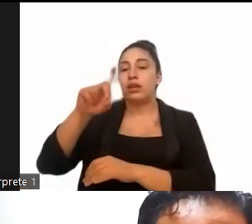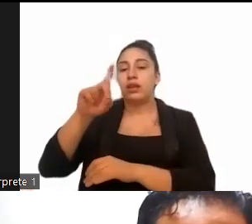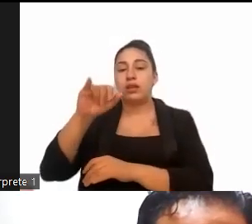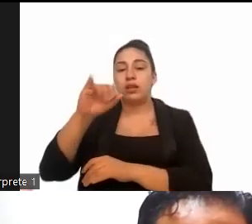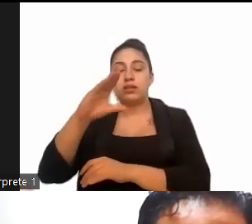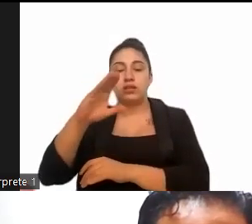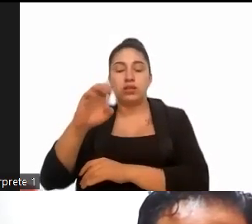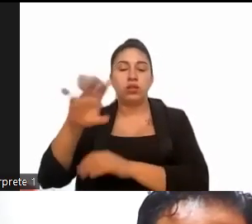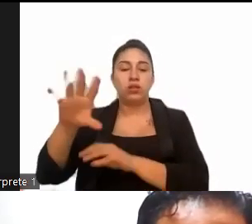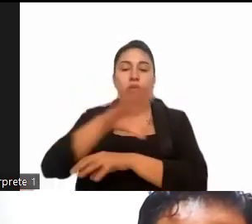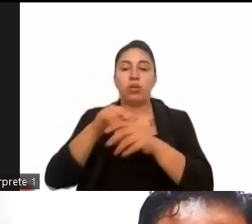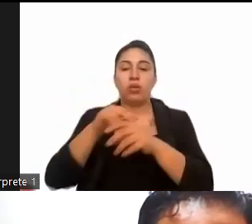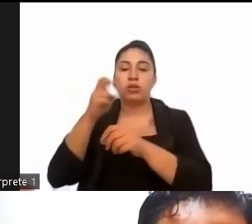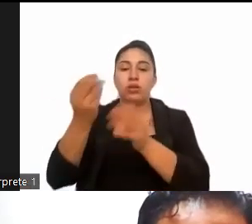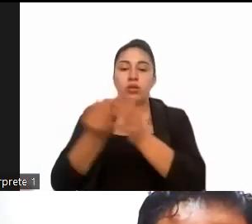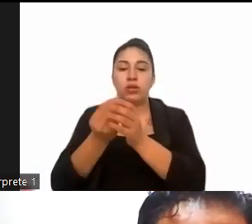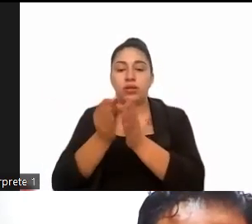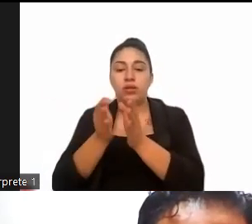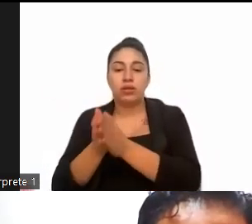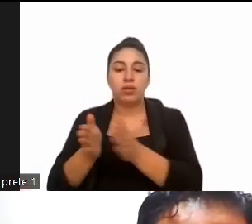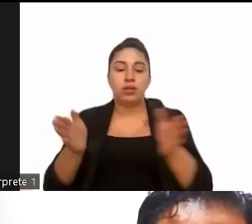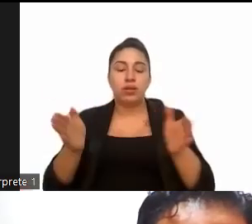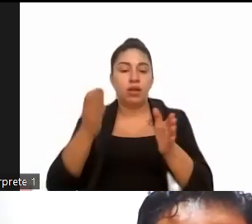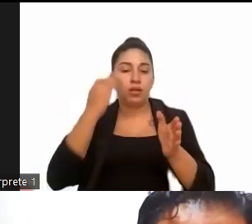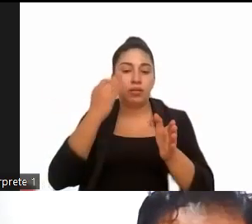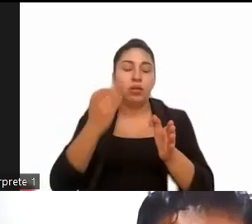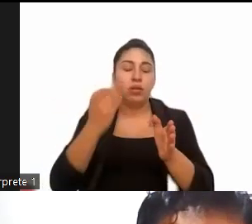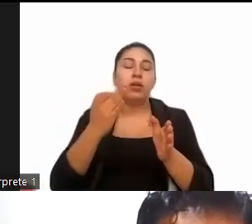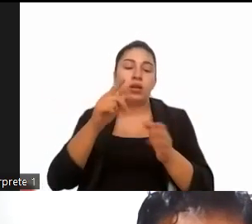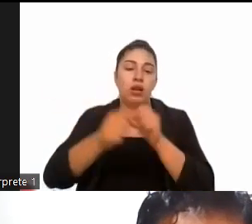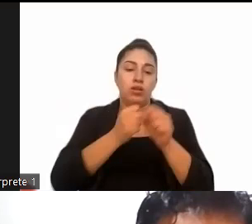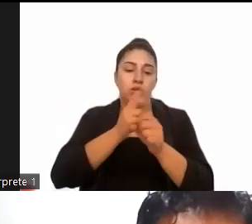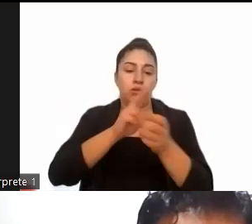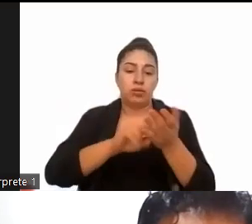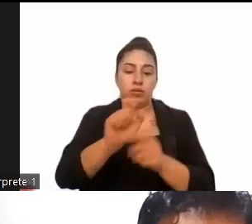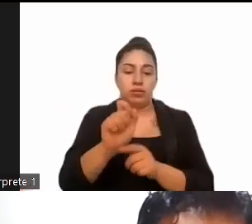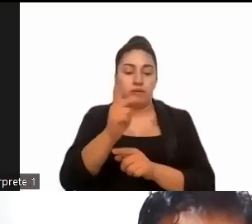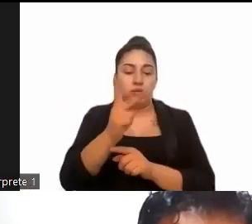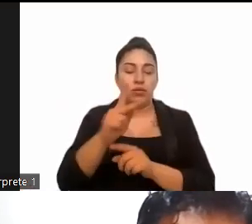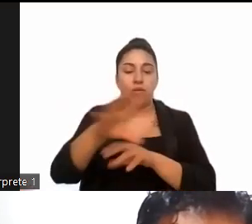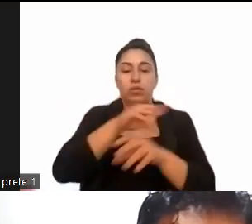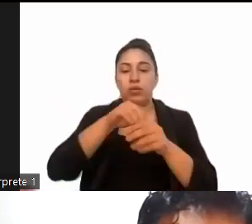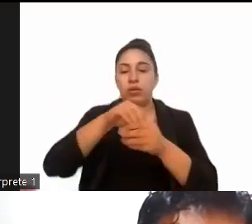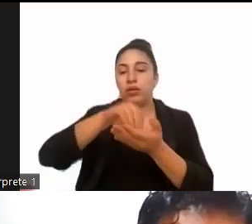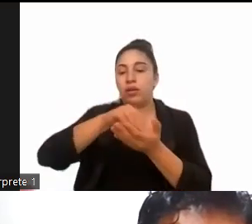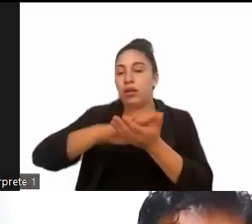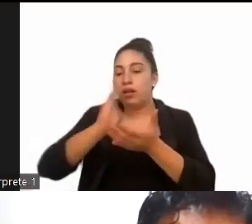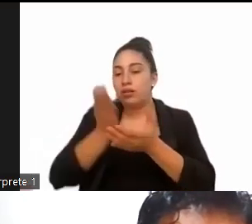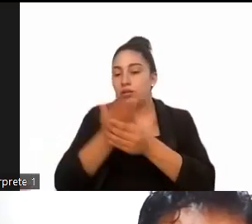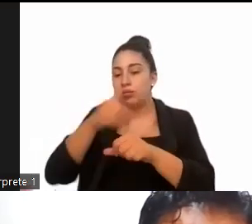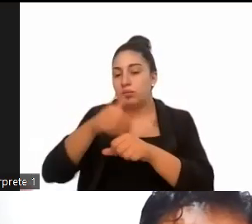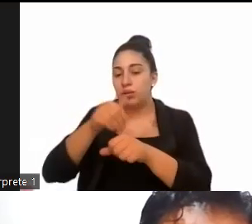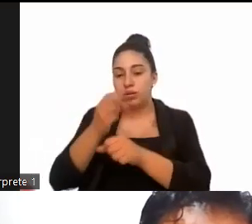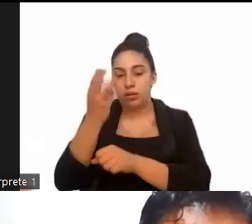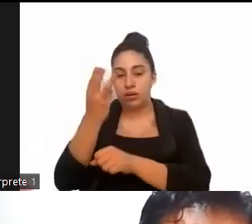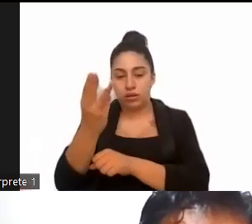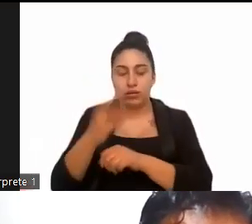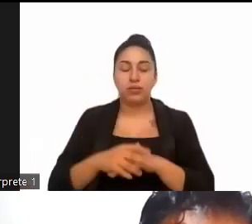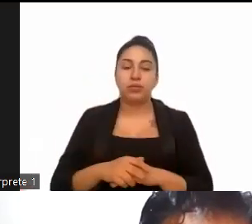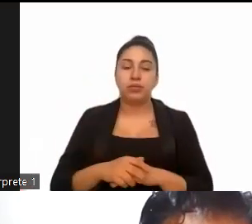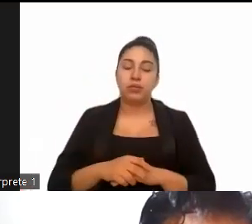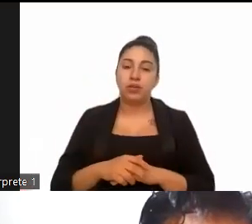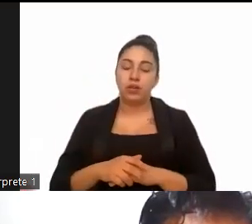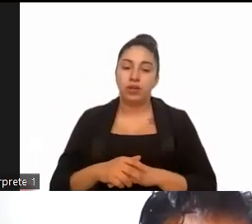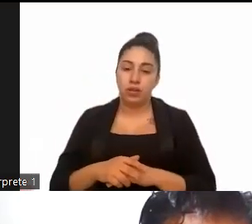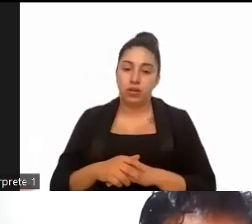clasificada como reservada durante el primer semestre del 2022, el cual corresponde al anexo 3 de la carpeta de trabajo. De conformidad a